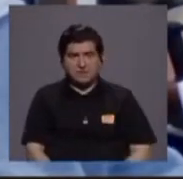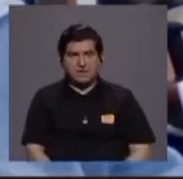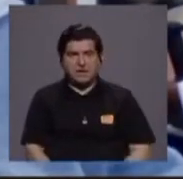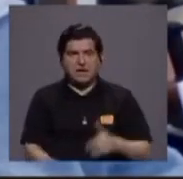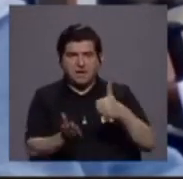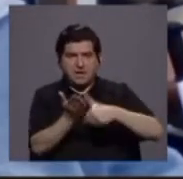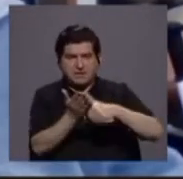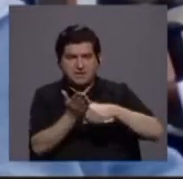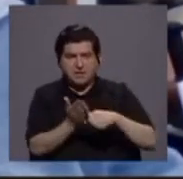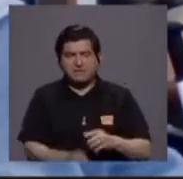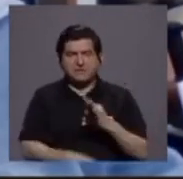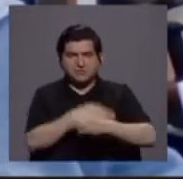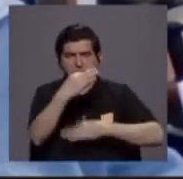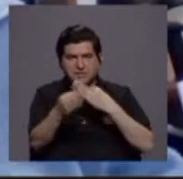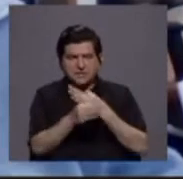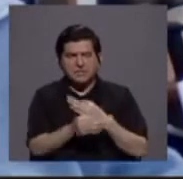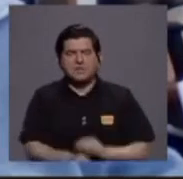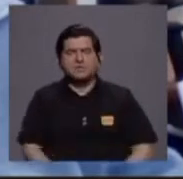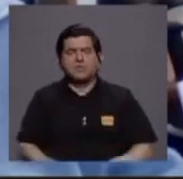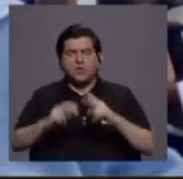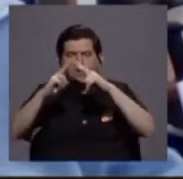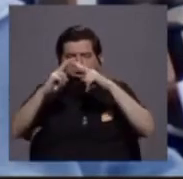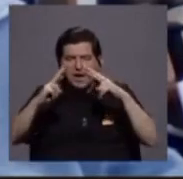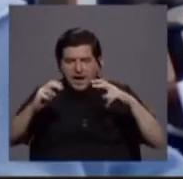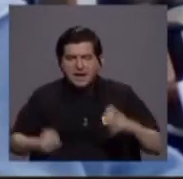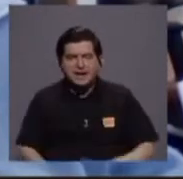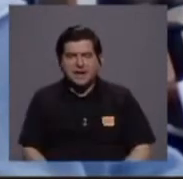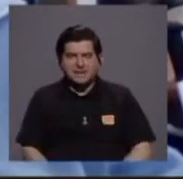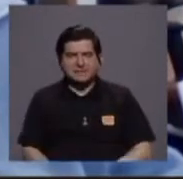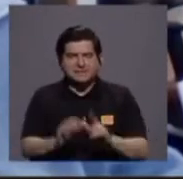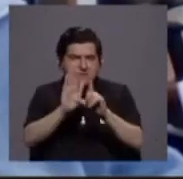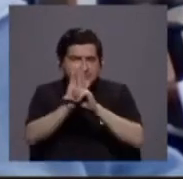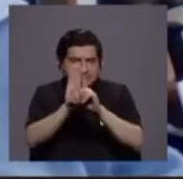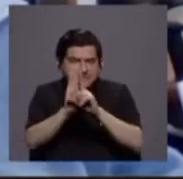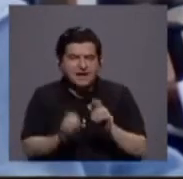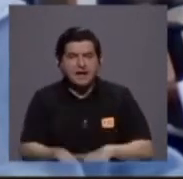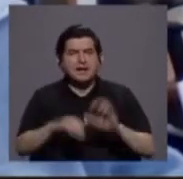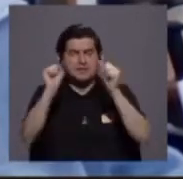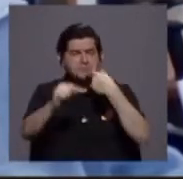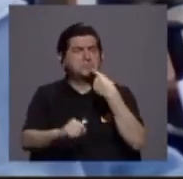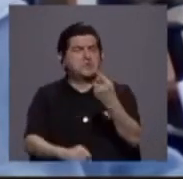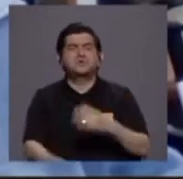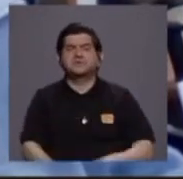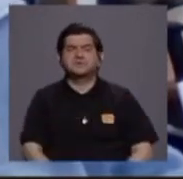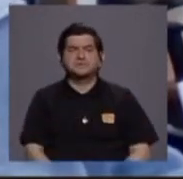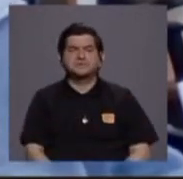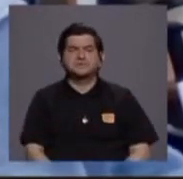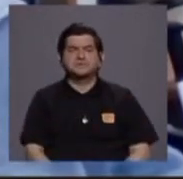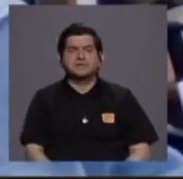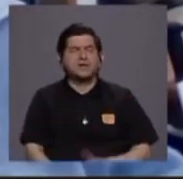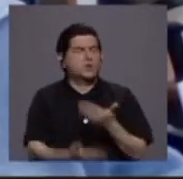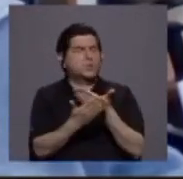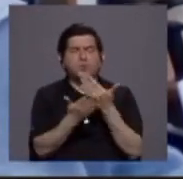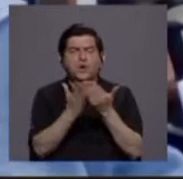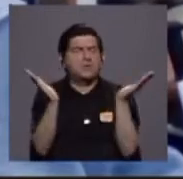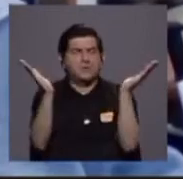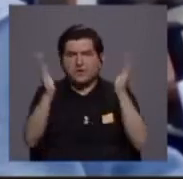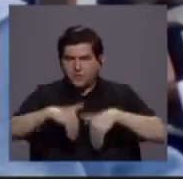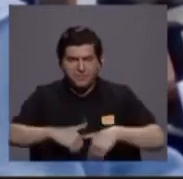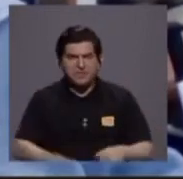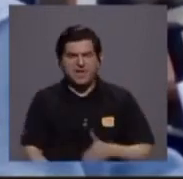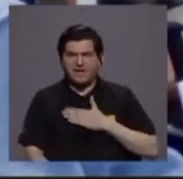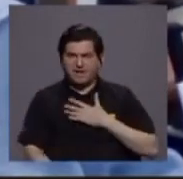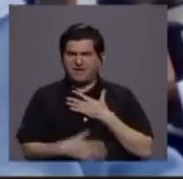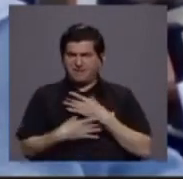elecciones forenses, de resultados forenses de las elecciones, podríamos decir que pues no había una evidencia contundente. De hecho, me